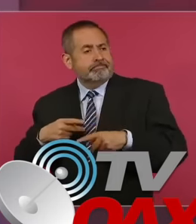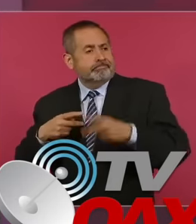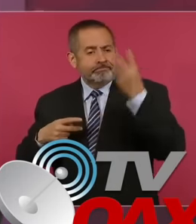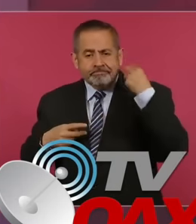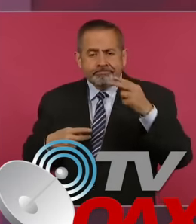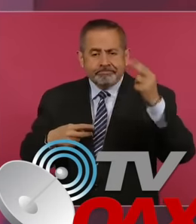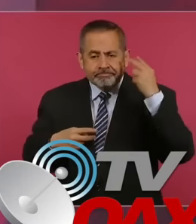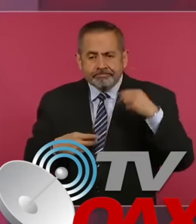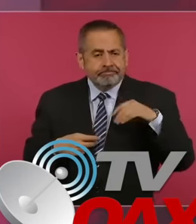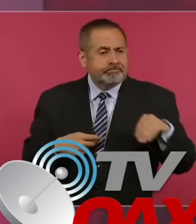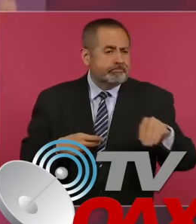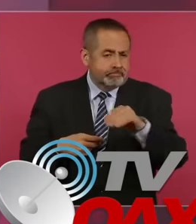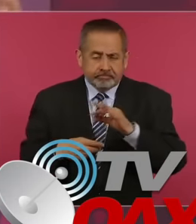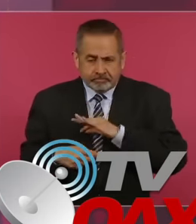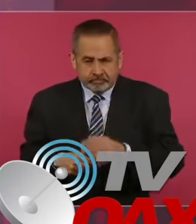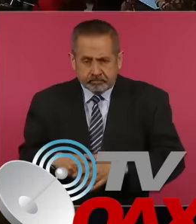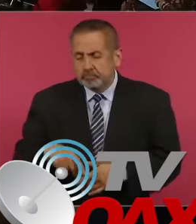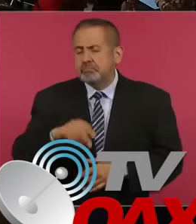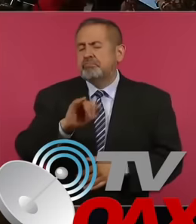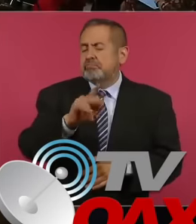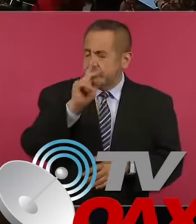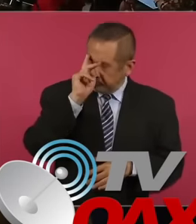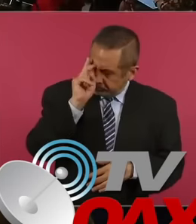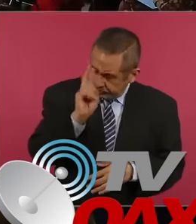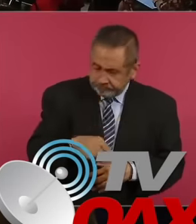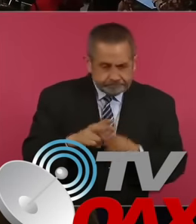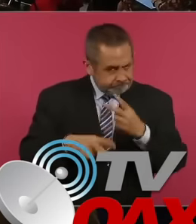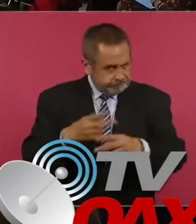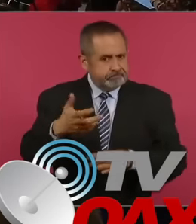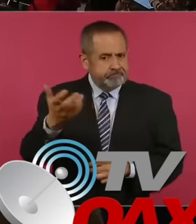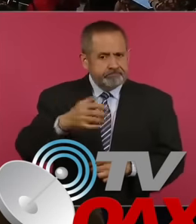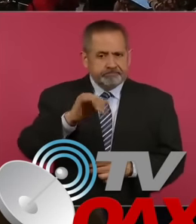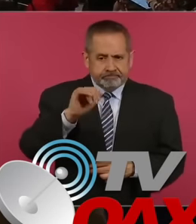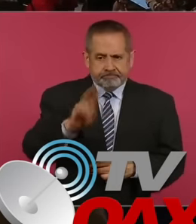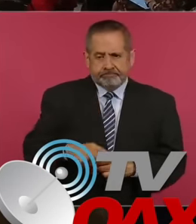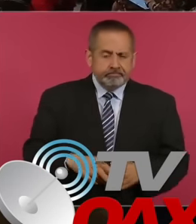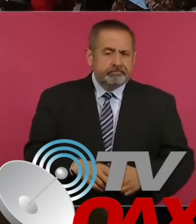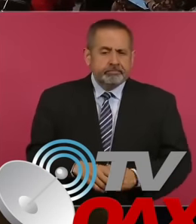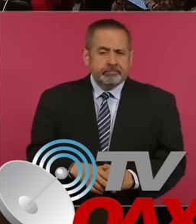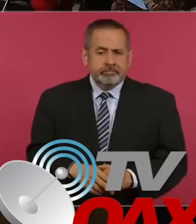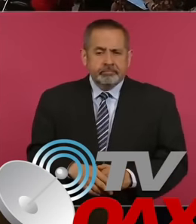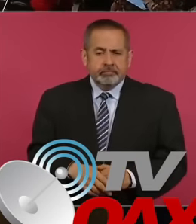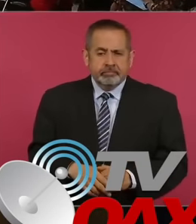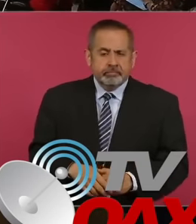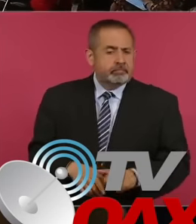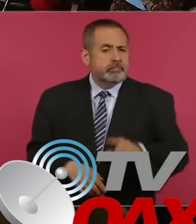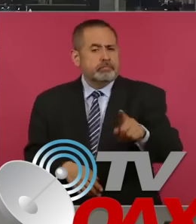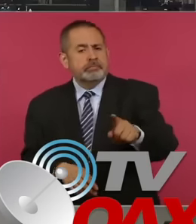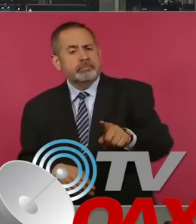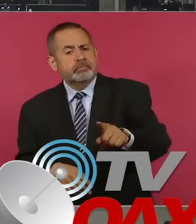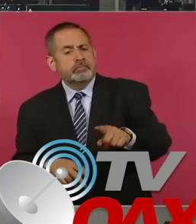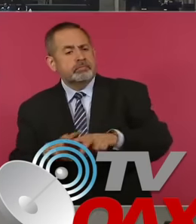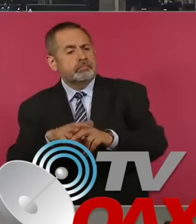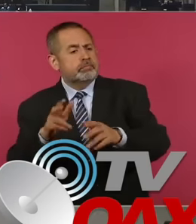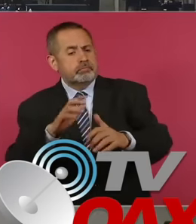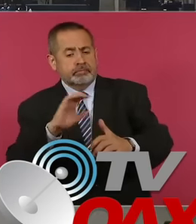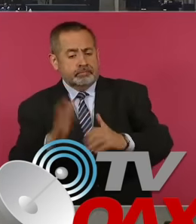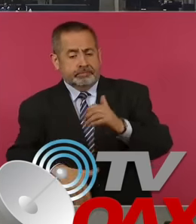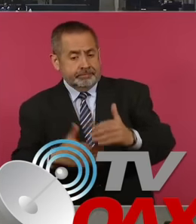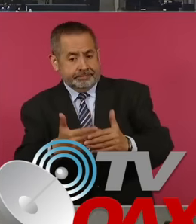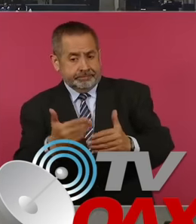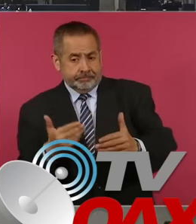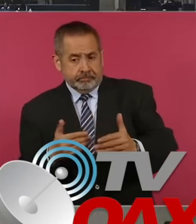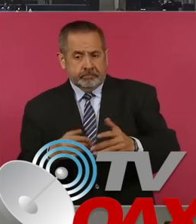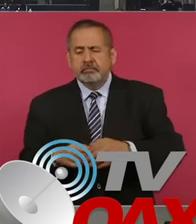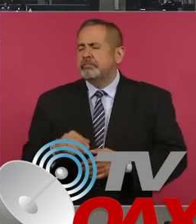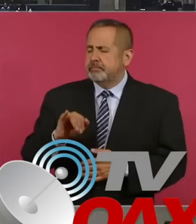de una o de otra manera. ¿Podría quedar antes de concluir su administración, presidente, por lo menos sentado el camino?